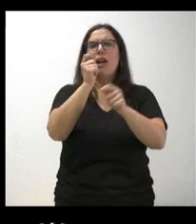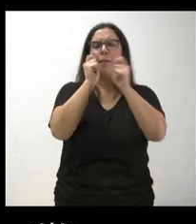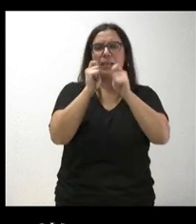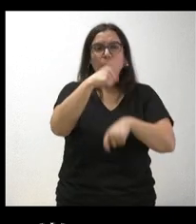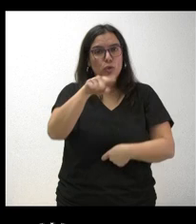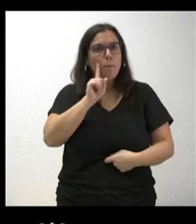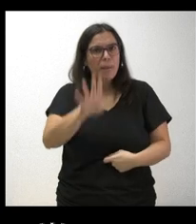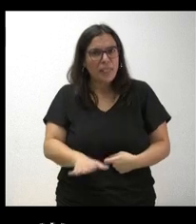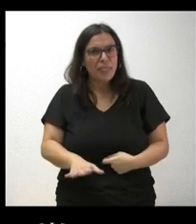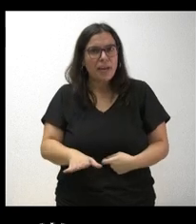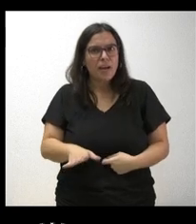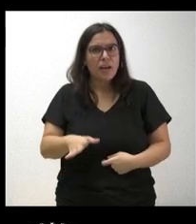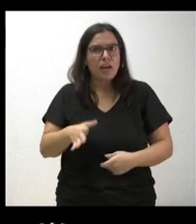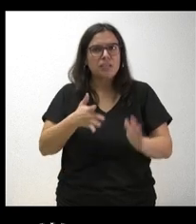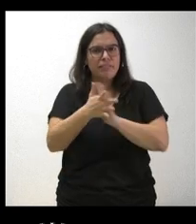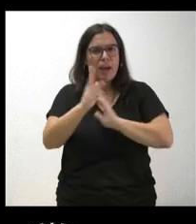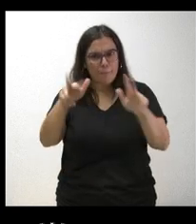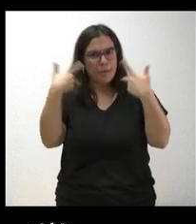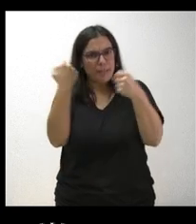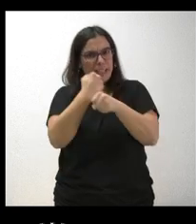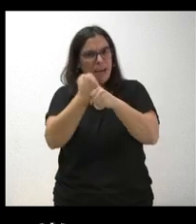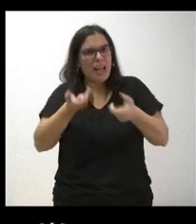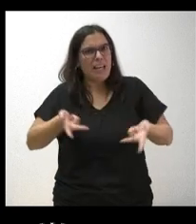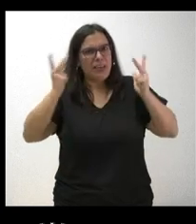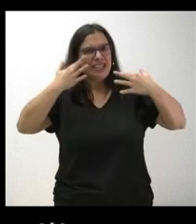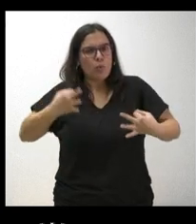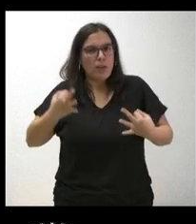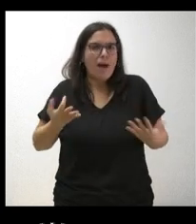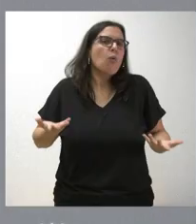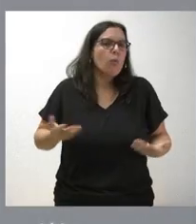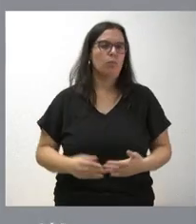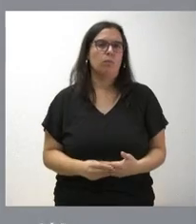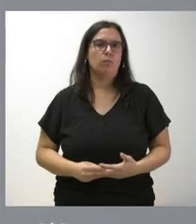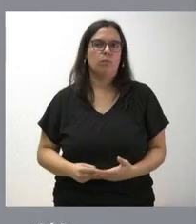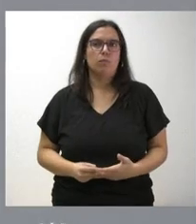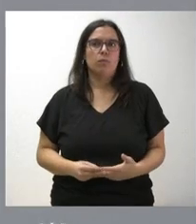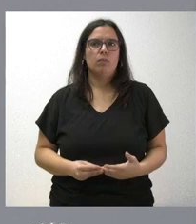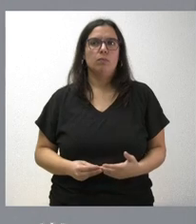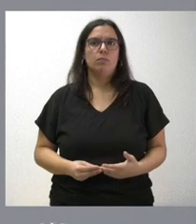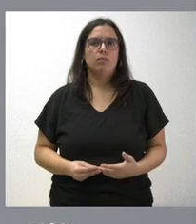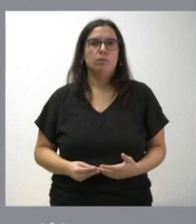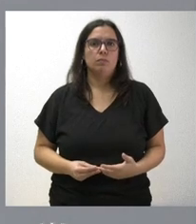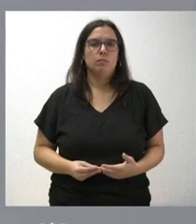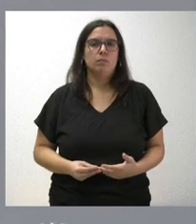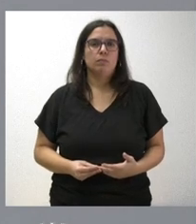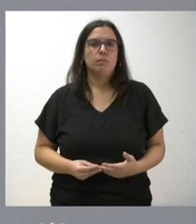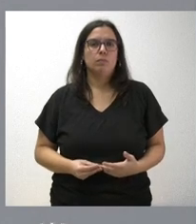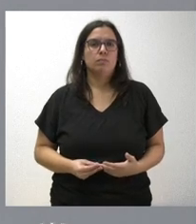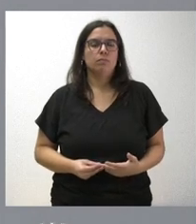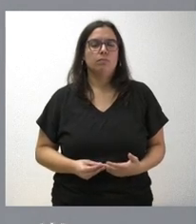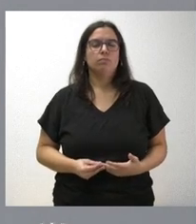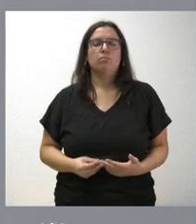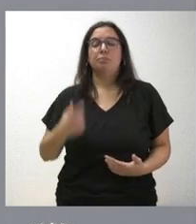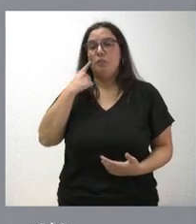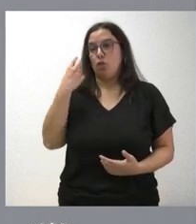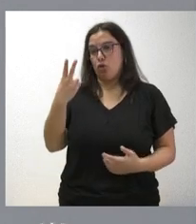parece que eso nos deja trabajar con libertad Y con seguridad pues dos cosas en lo que